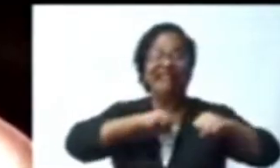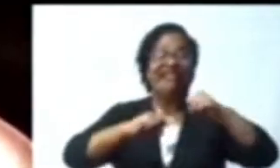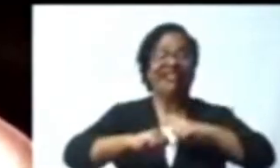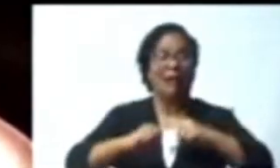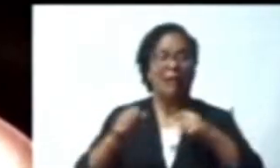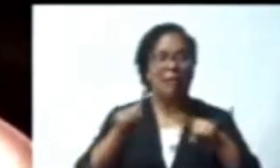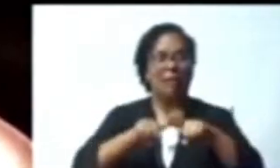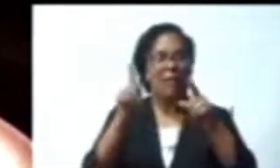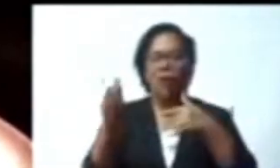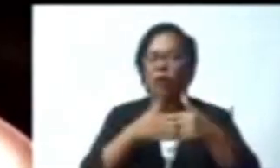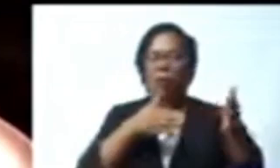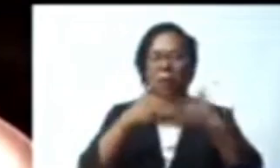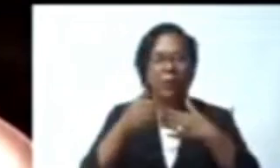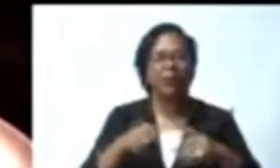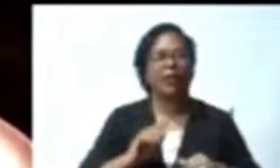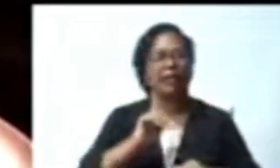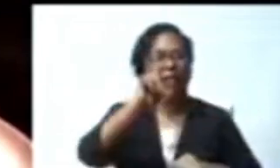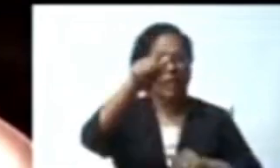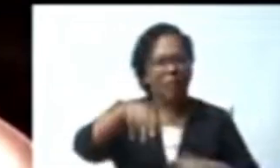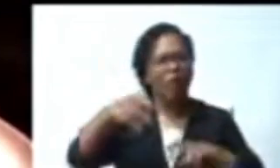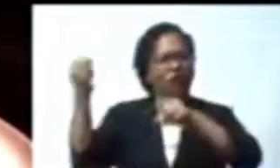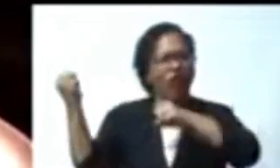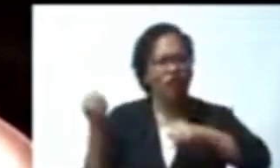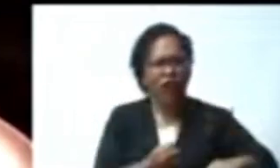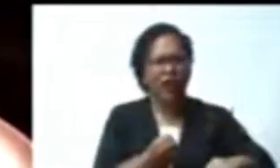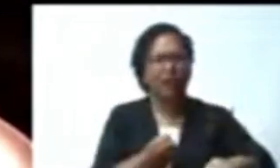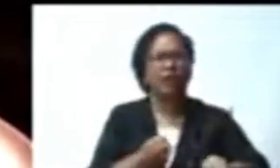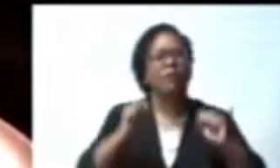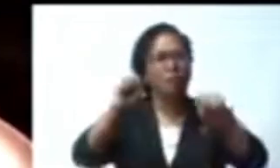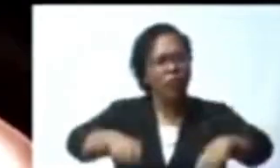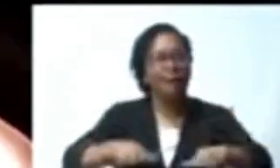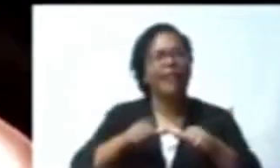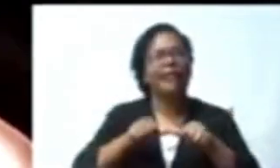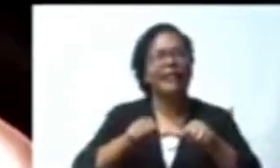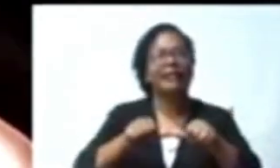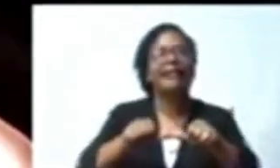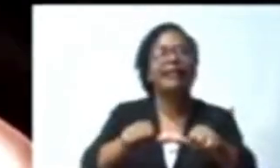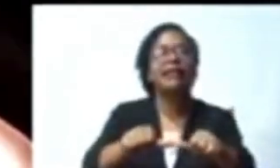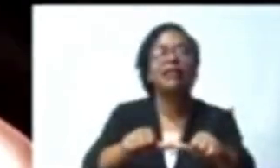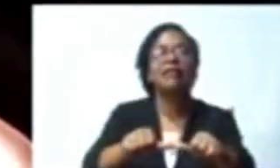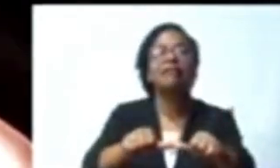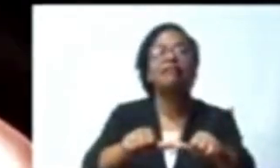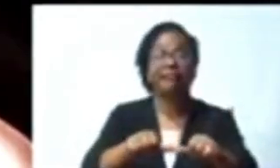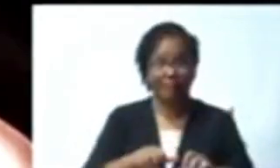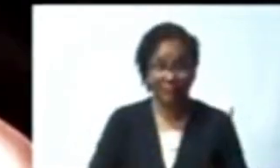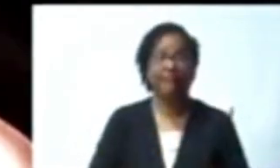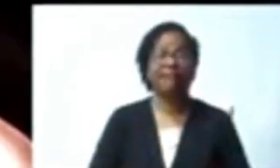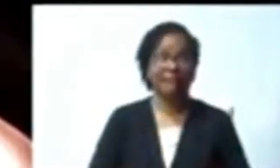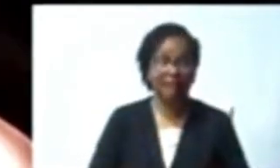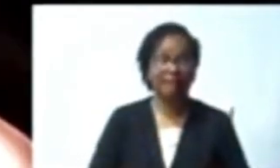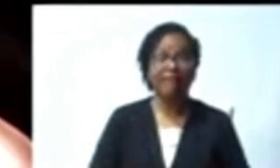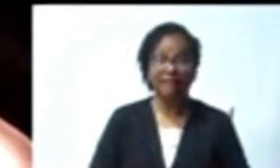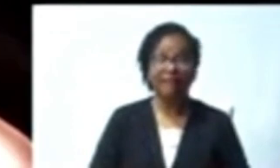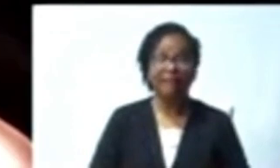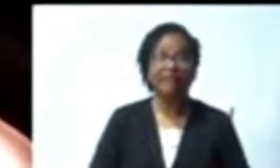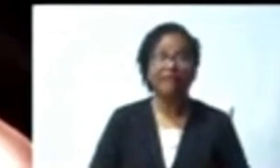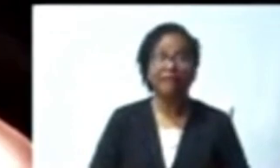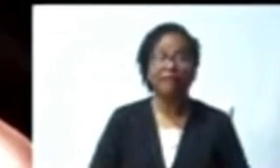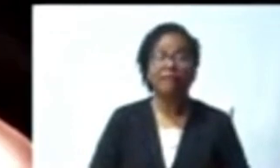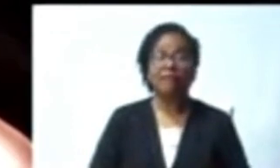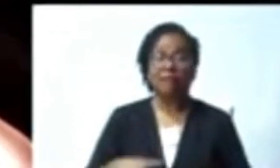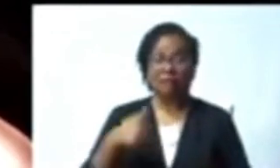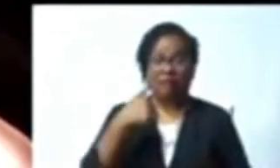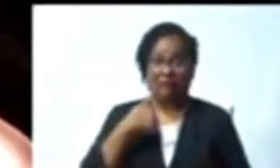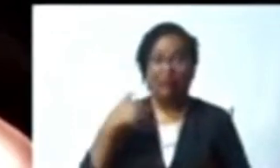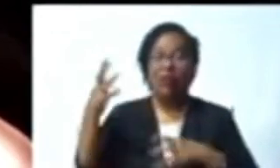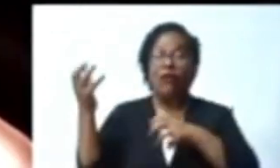romper. Y cuando se asumen causas que forjan un camino que forja el destino finalmente, así de fuerza, así de fuerte, pues evidentemente se hace